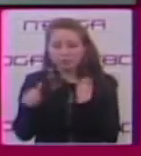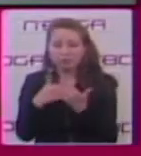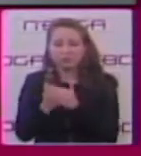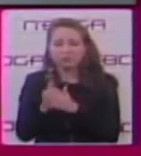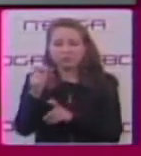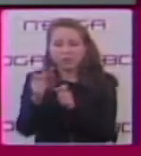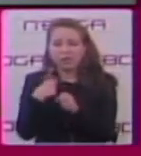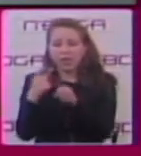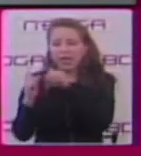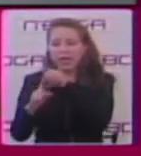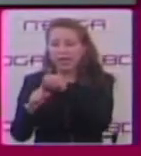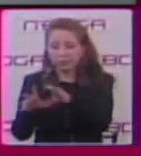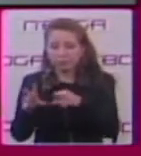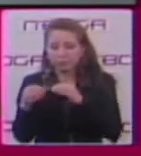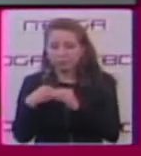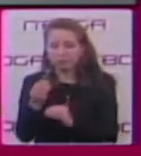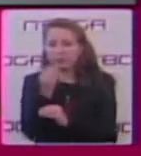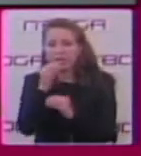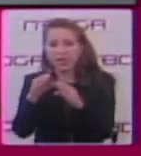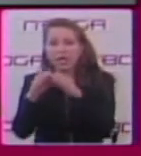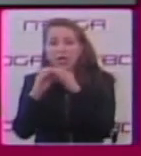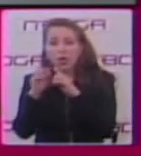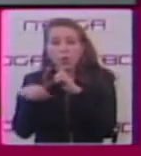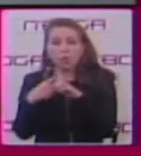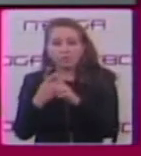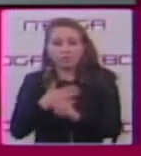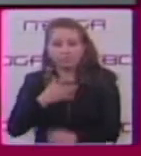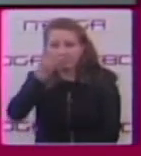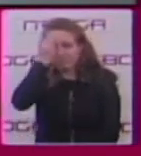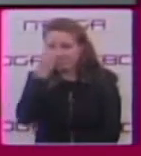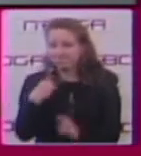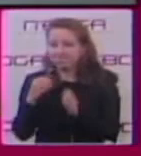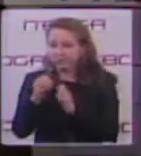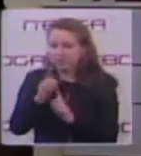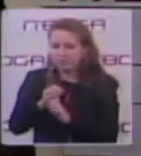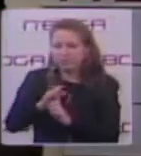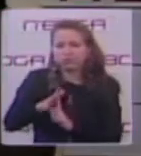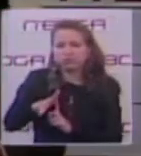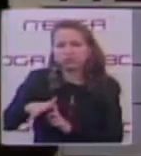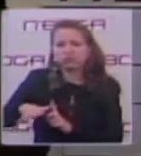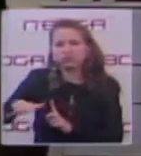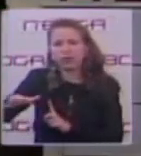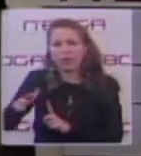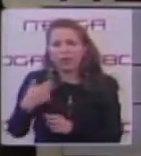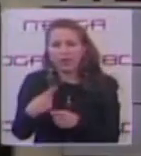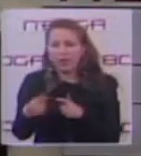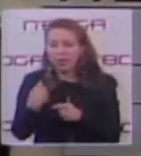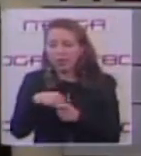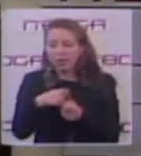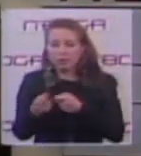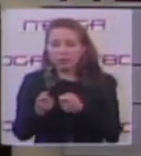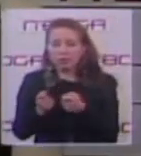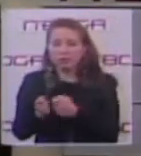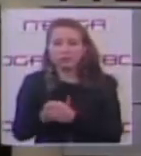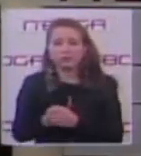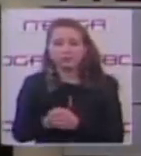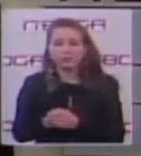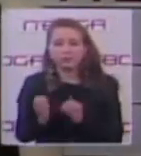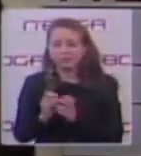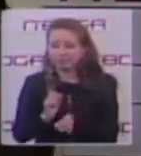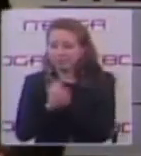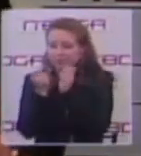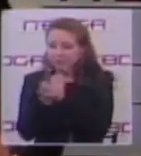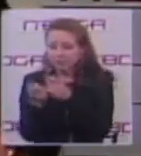el público quiteño. Entonces, cuando decidimos expandir nuestras operaciones y transformar un poco